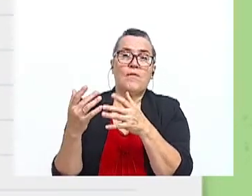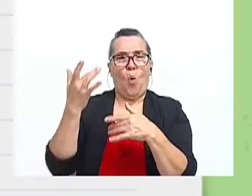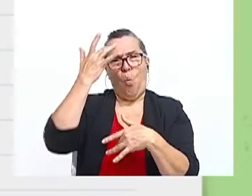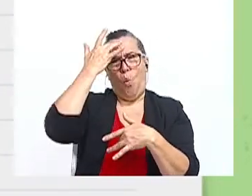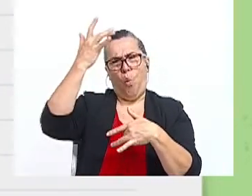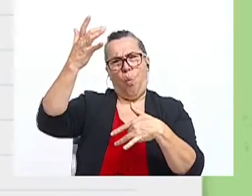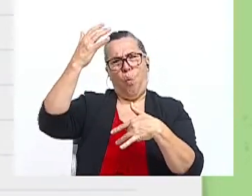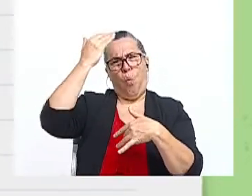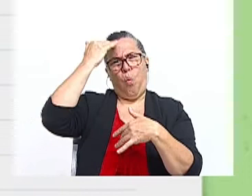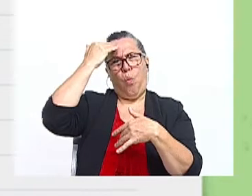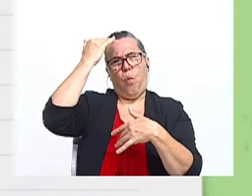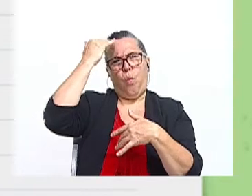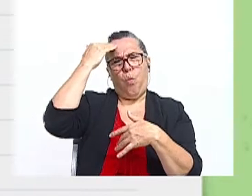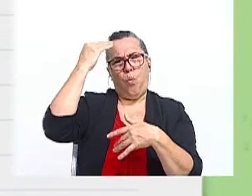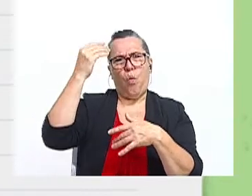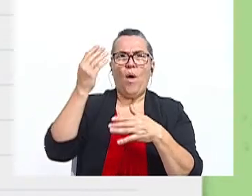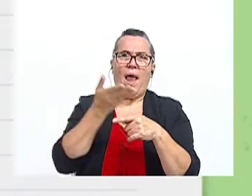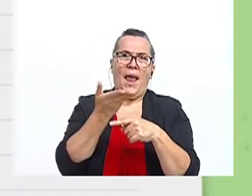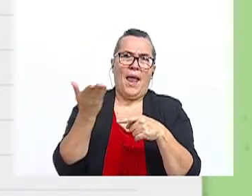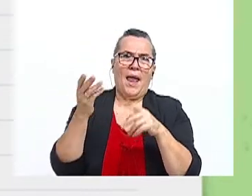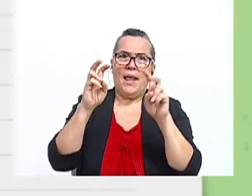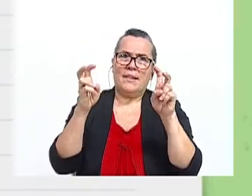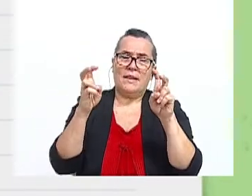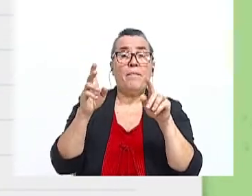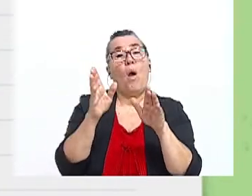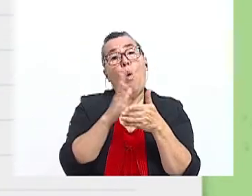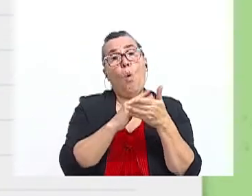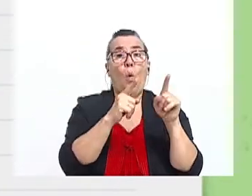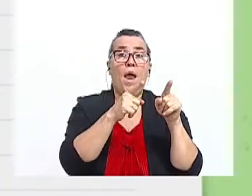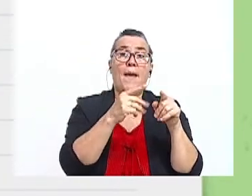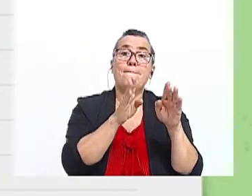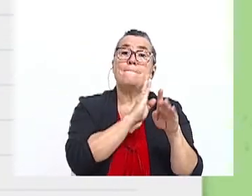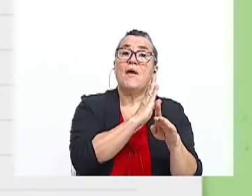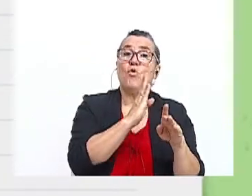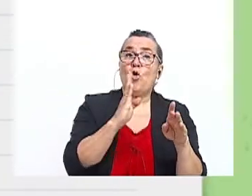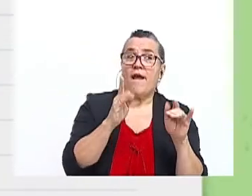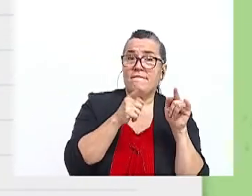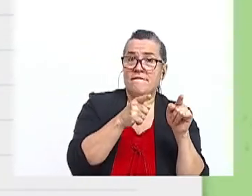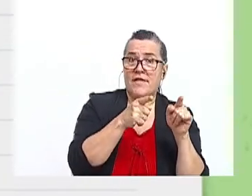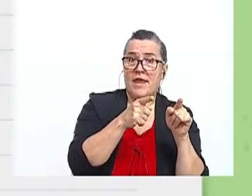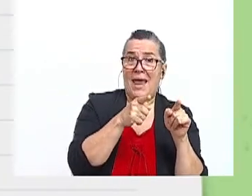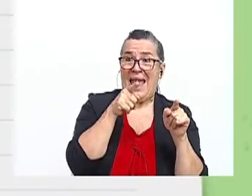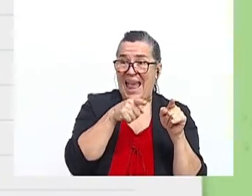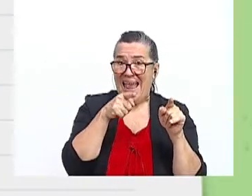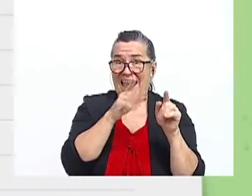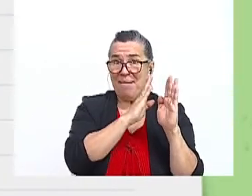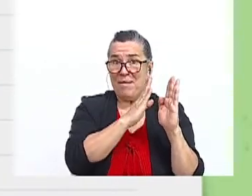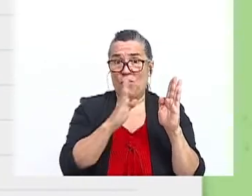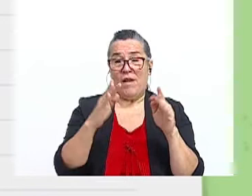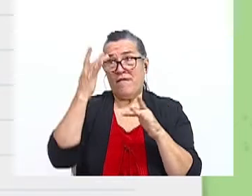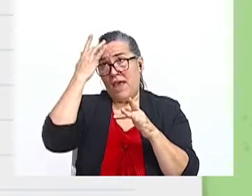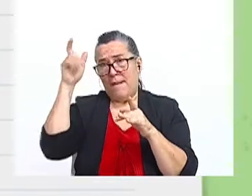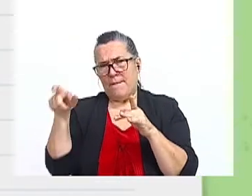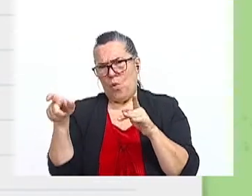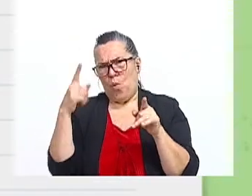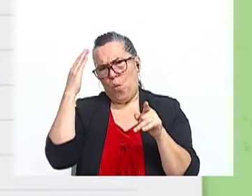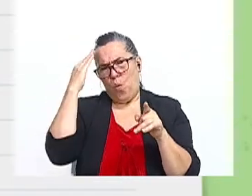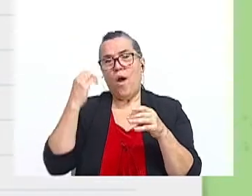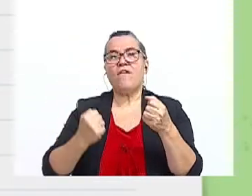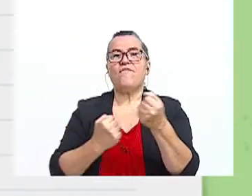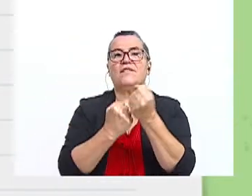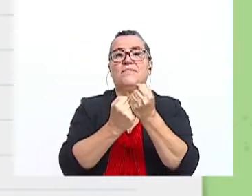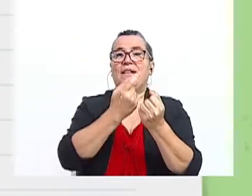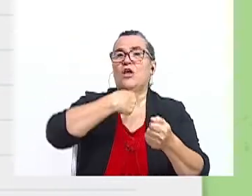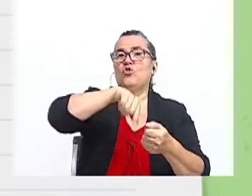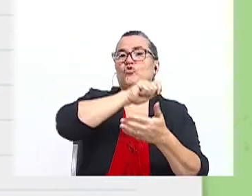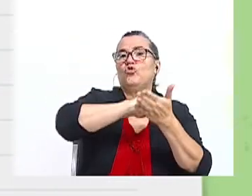eruditas en la materia o bien en cierto tipo de bibliografía que va a respaldar lo que nosotros, como los autores